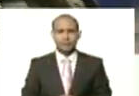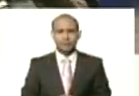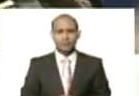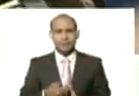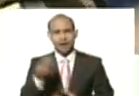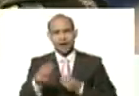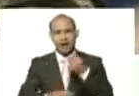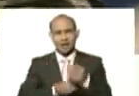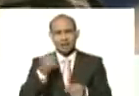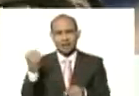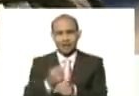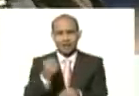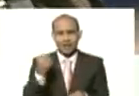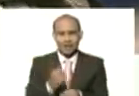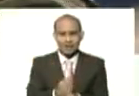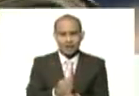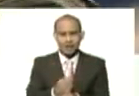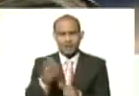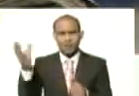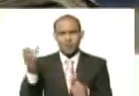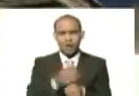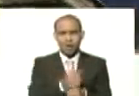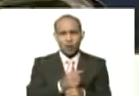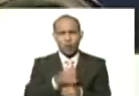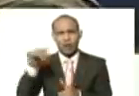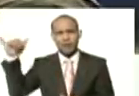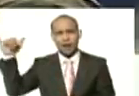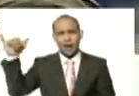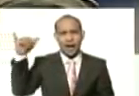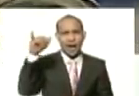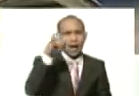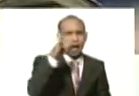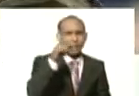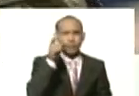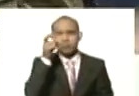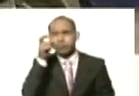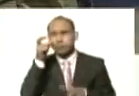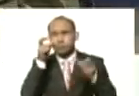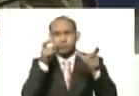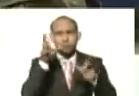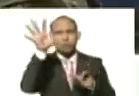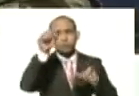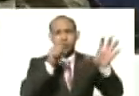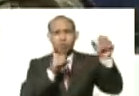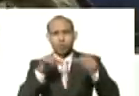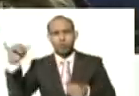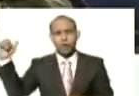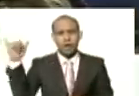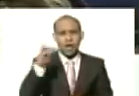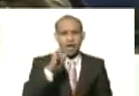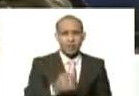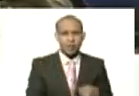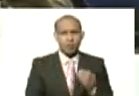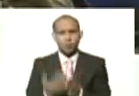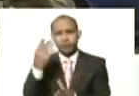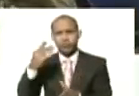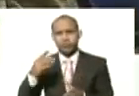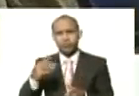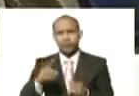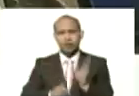Hicimos trabajo de detección de aeronaves de manera constante. Lanzamos nuestros sistemas